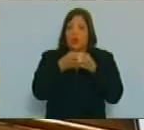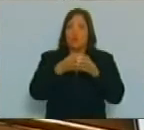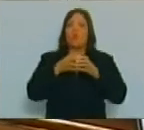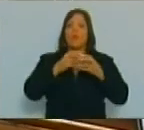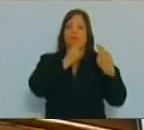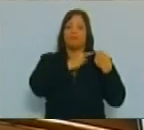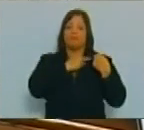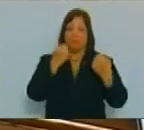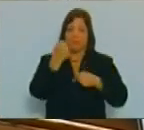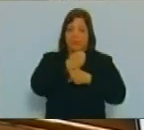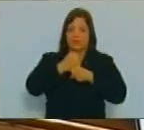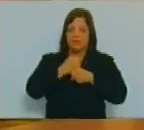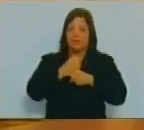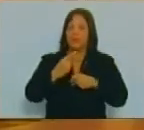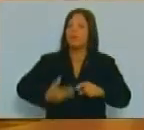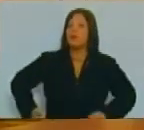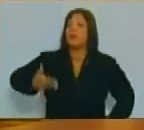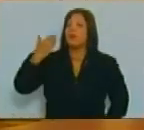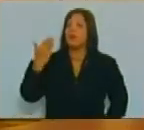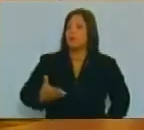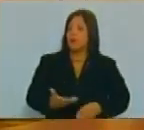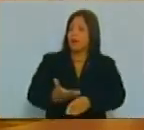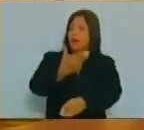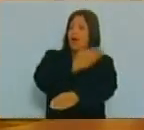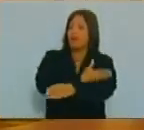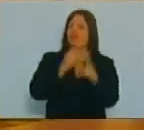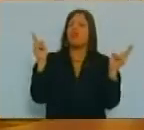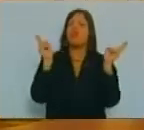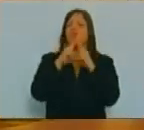sin embargo es importante conocer